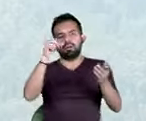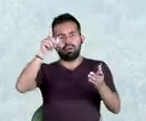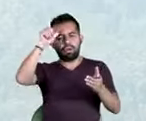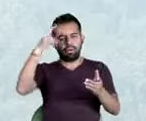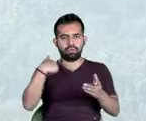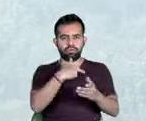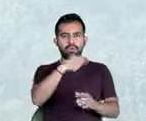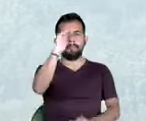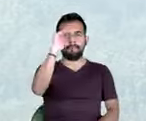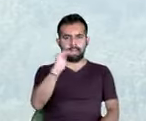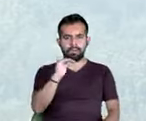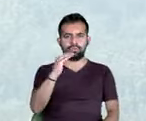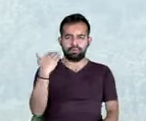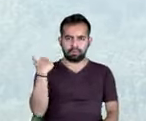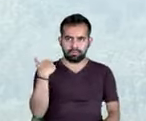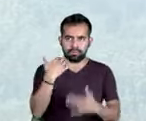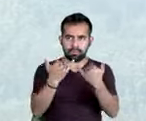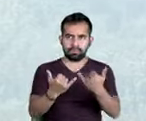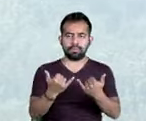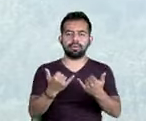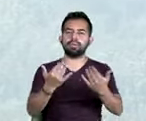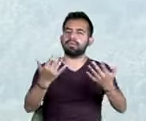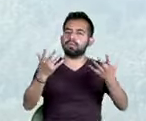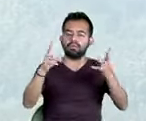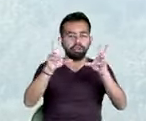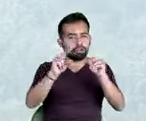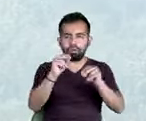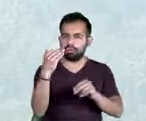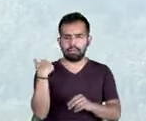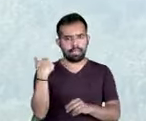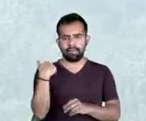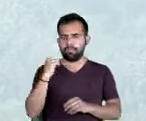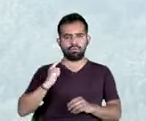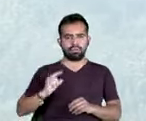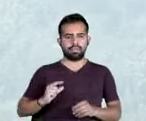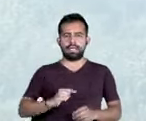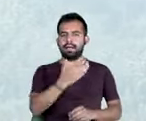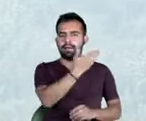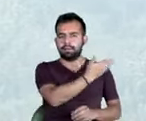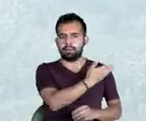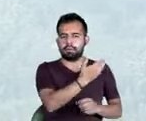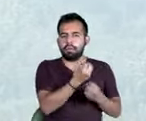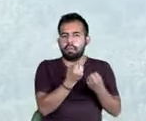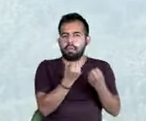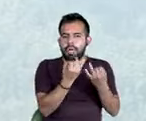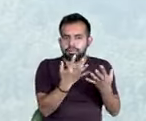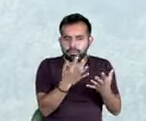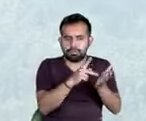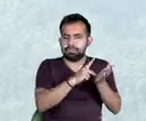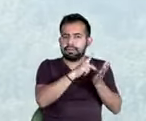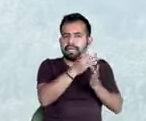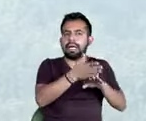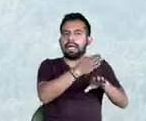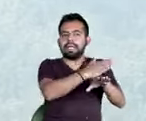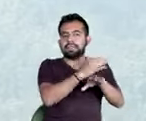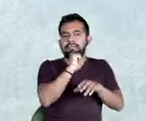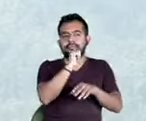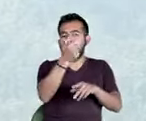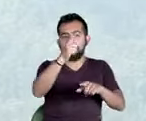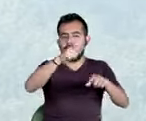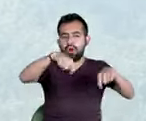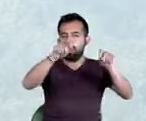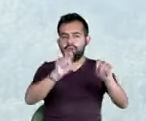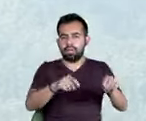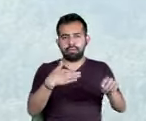recursos menores. No tenemos detalle de esos rubros, no tenemos detalle de esos contratos,